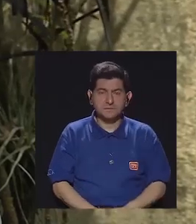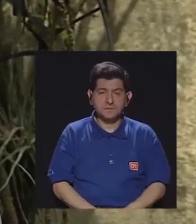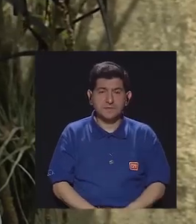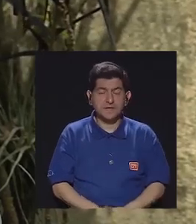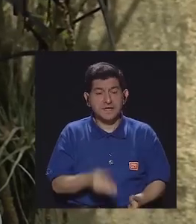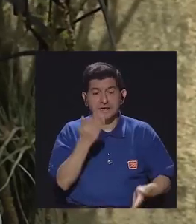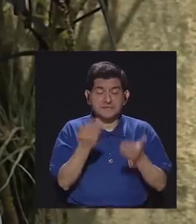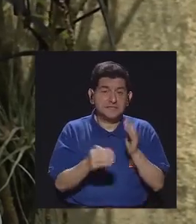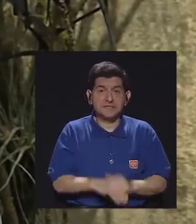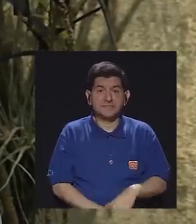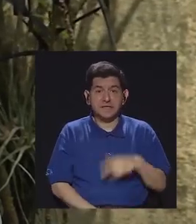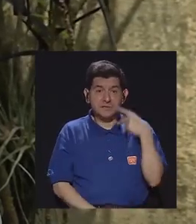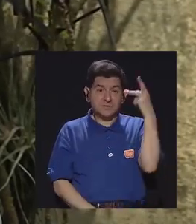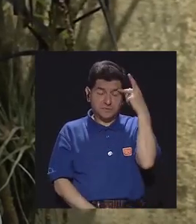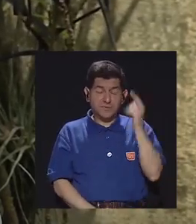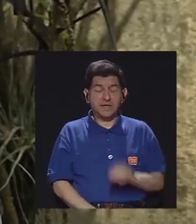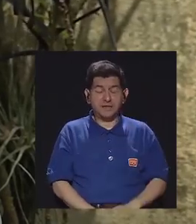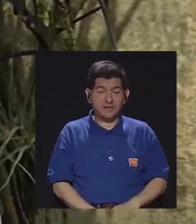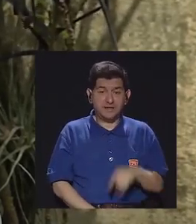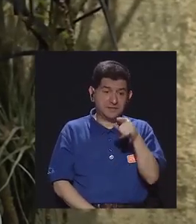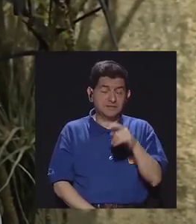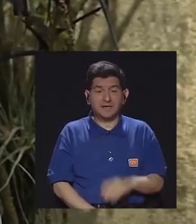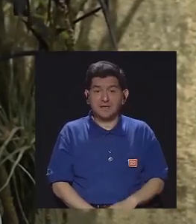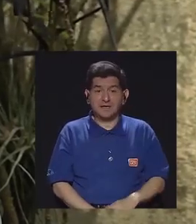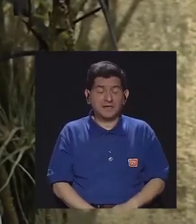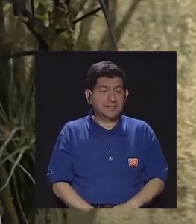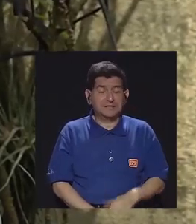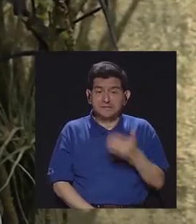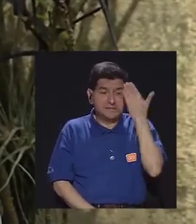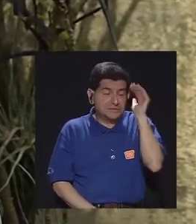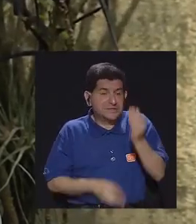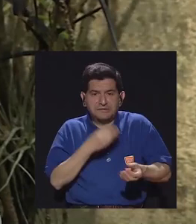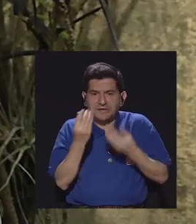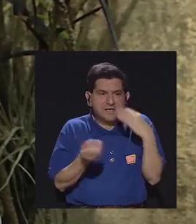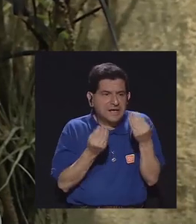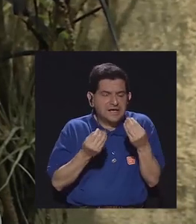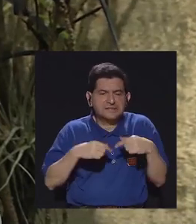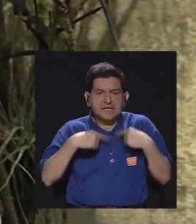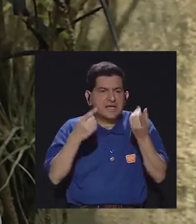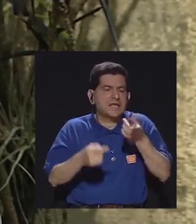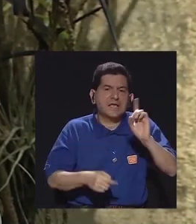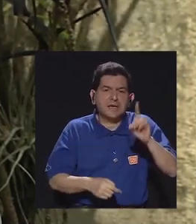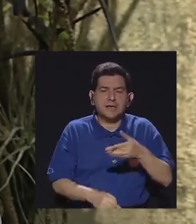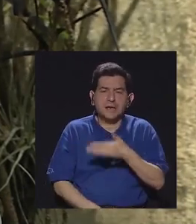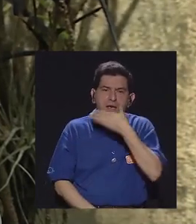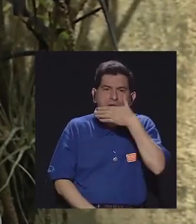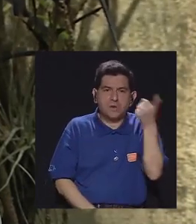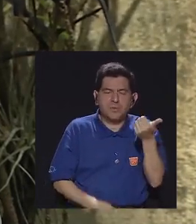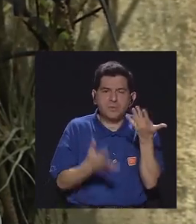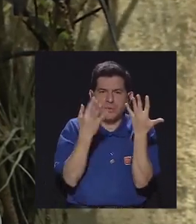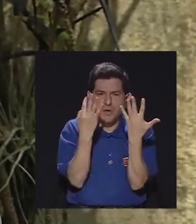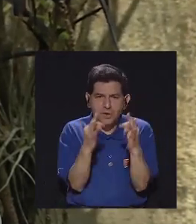está muy bloqueado, que no sabe qué hacer, no sabe para dónde ir, ahí lo ideal es que ellos traten, si el muchacho